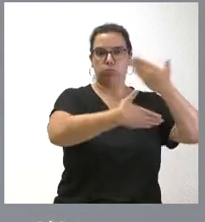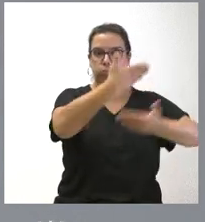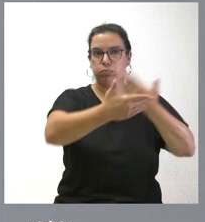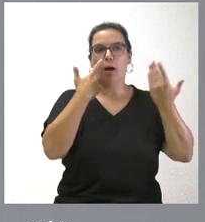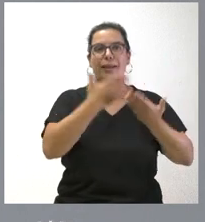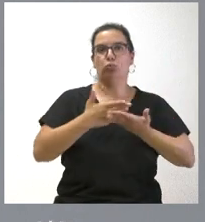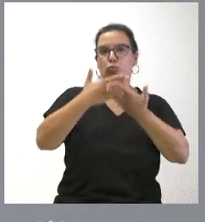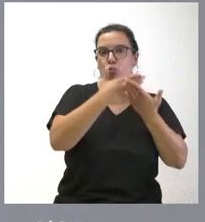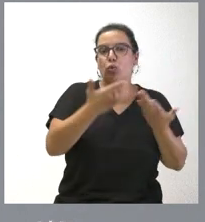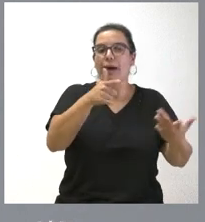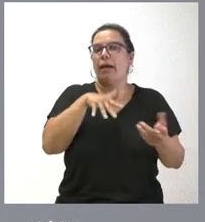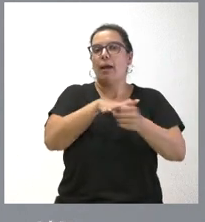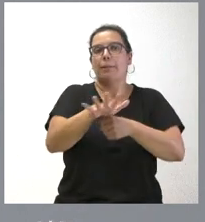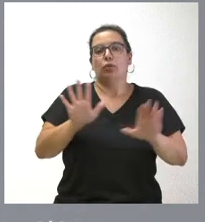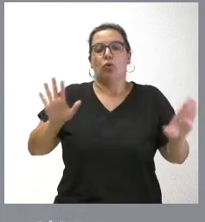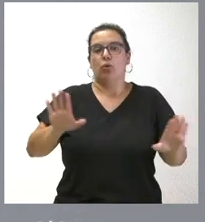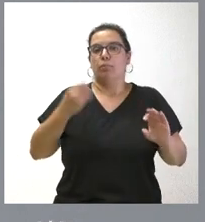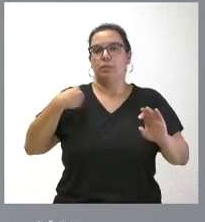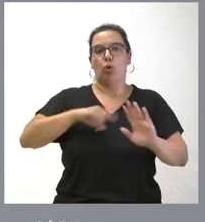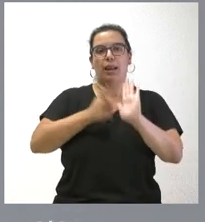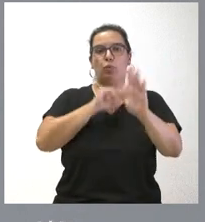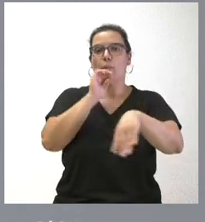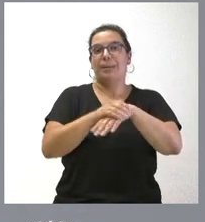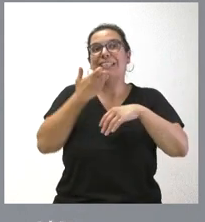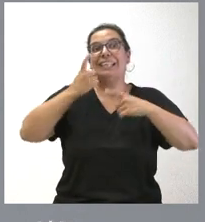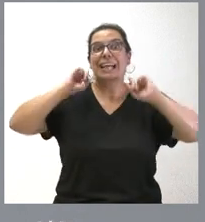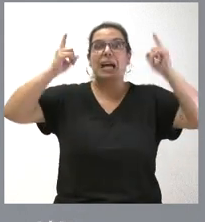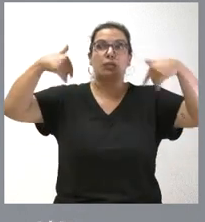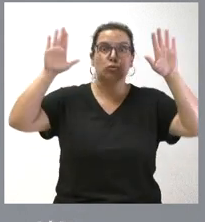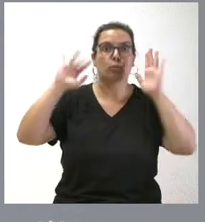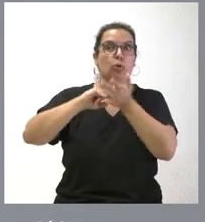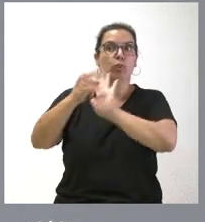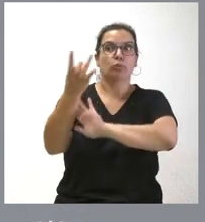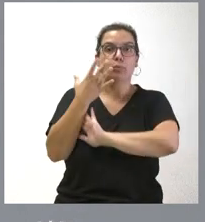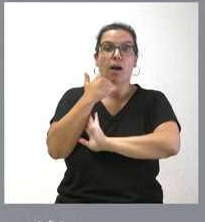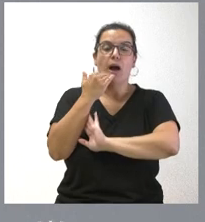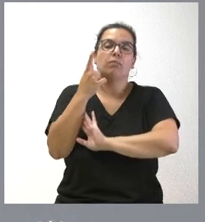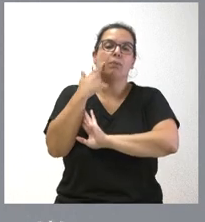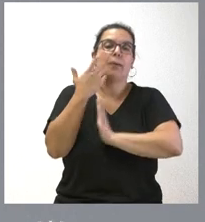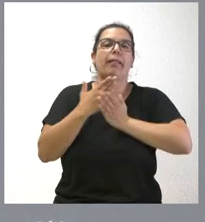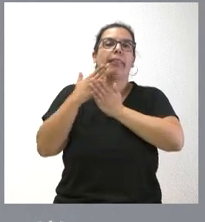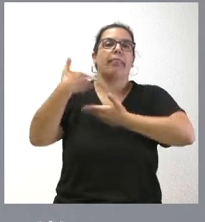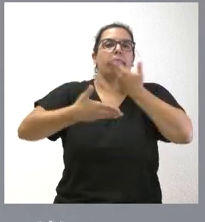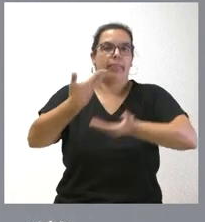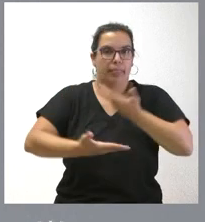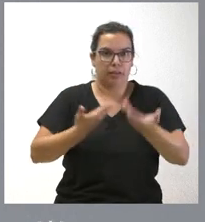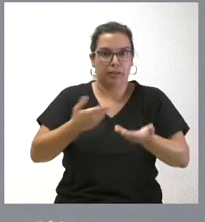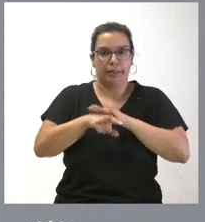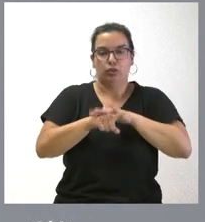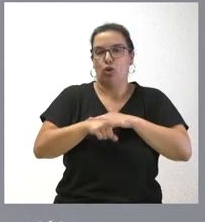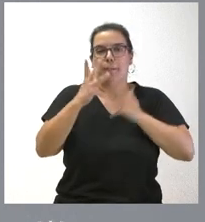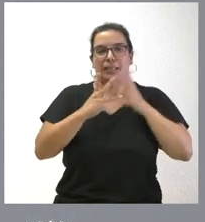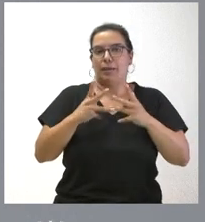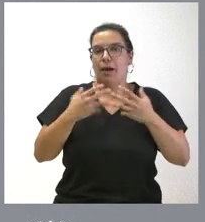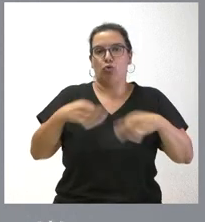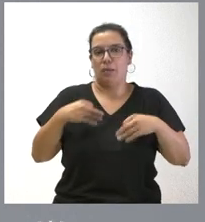por tanto es en ese ámbito del convencimiento de la ley donde hipotéticamente si hay algún proyecto se irían desarrollando la tramitación administrativa